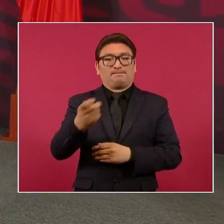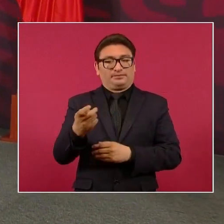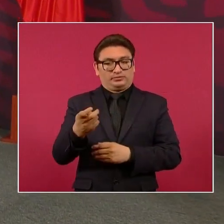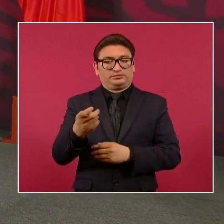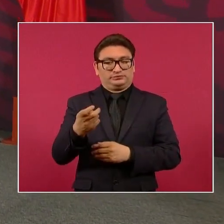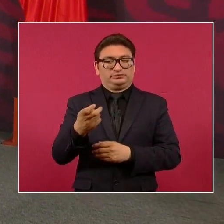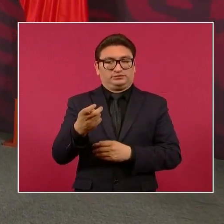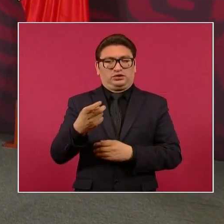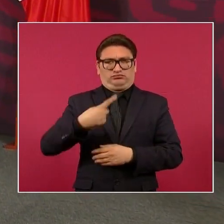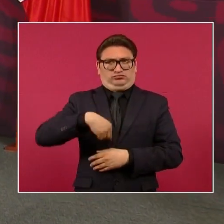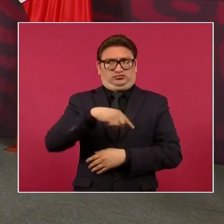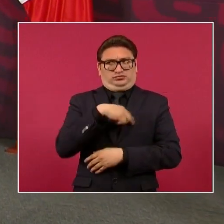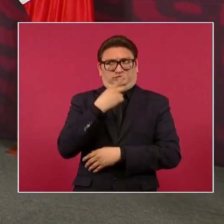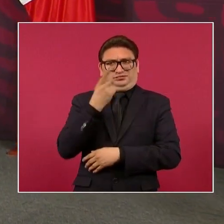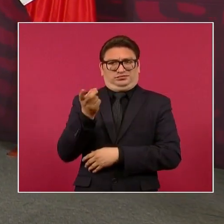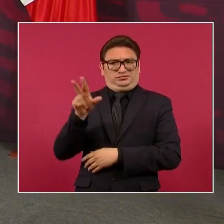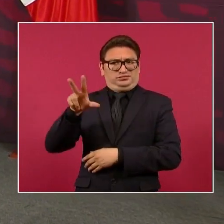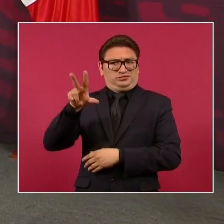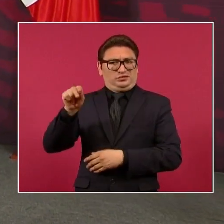entonces dijimos, pues no.